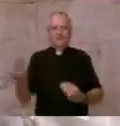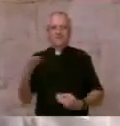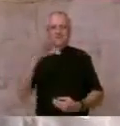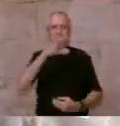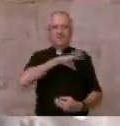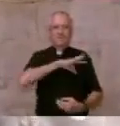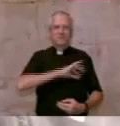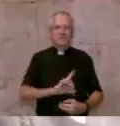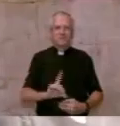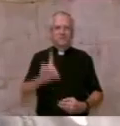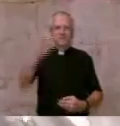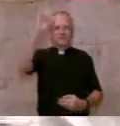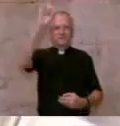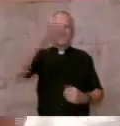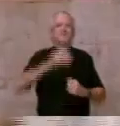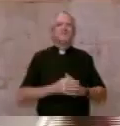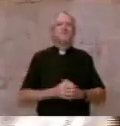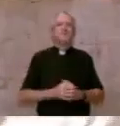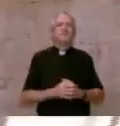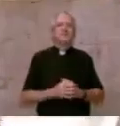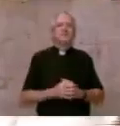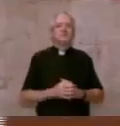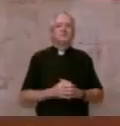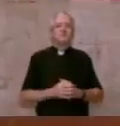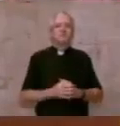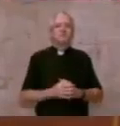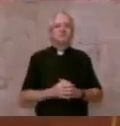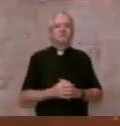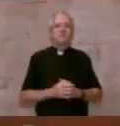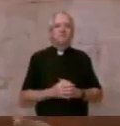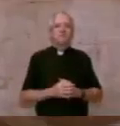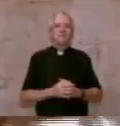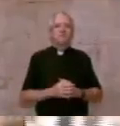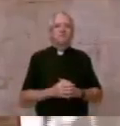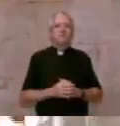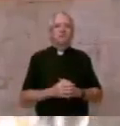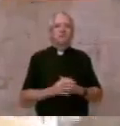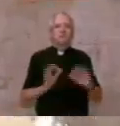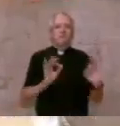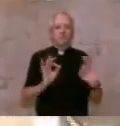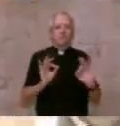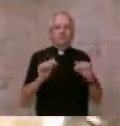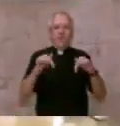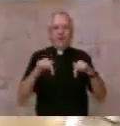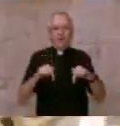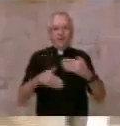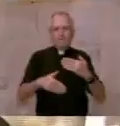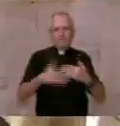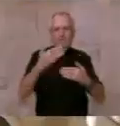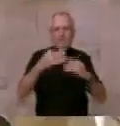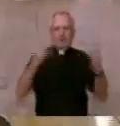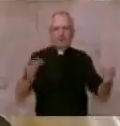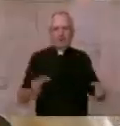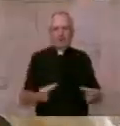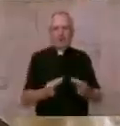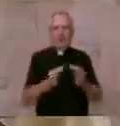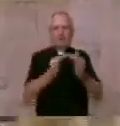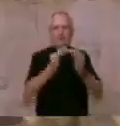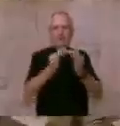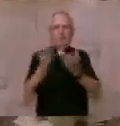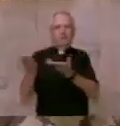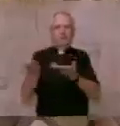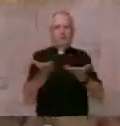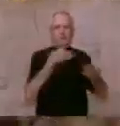ambos altres. La paz esté con vosotros y con tu espíritu. Propiamente, ahora comienza la ceremonia de toma